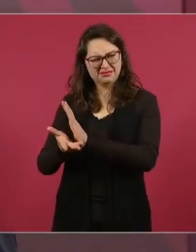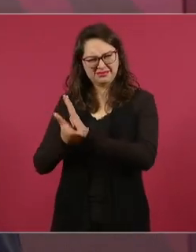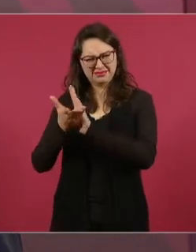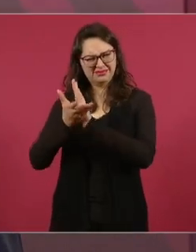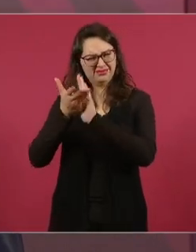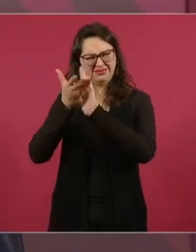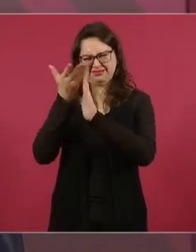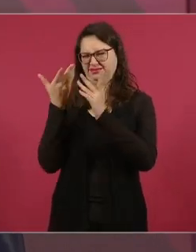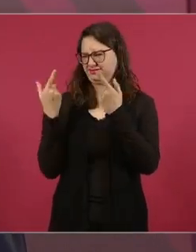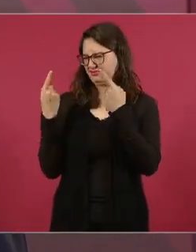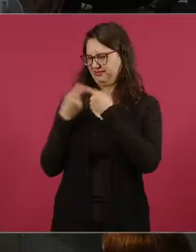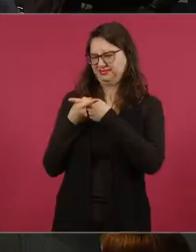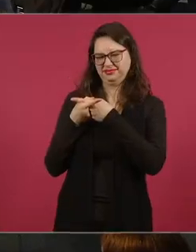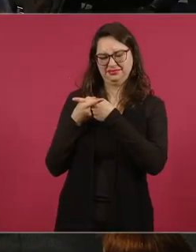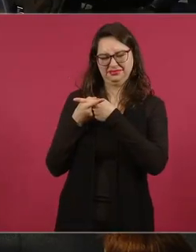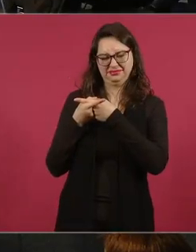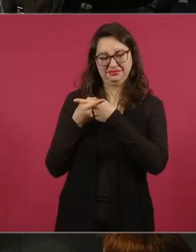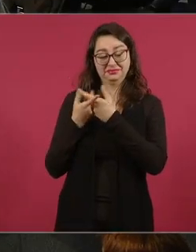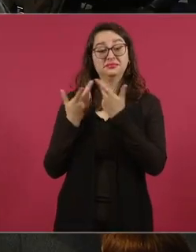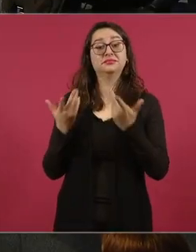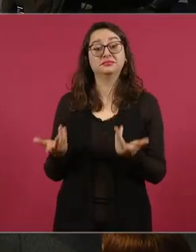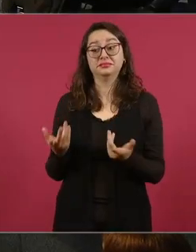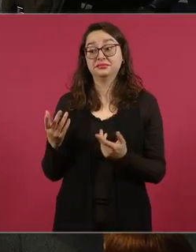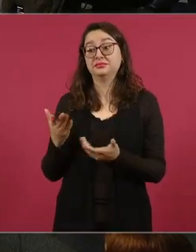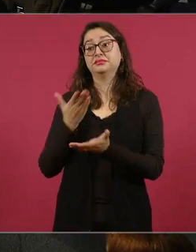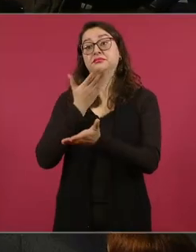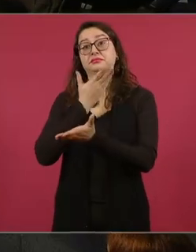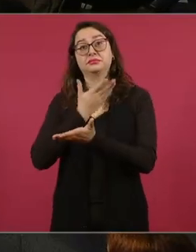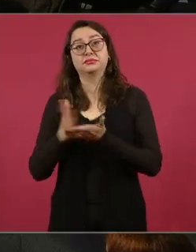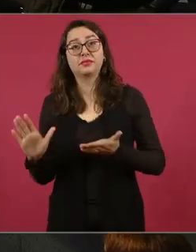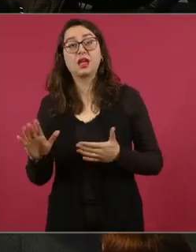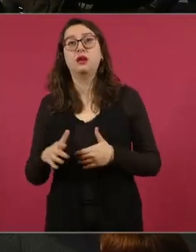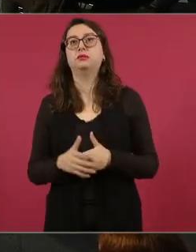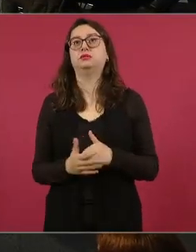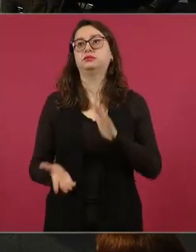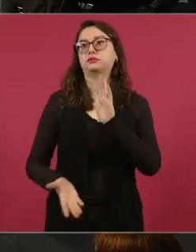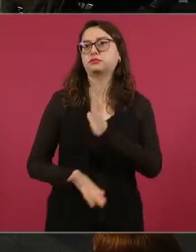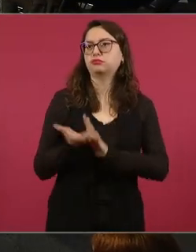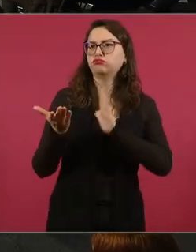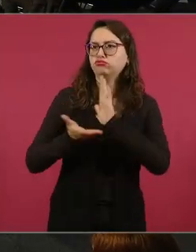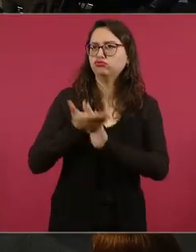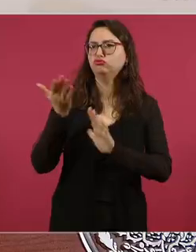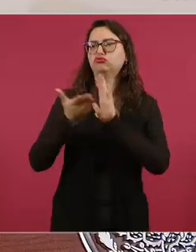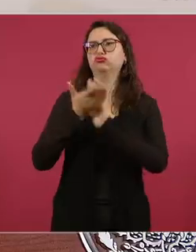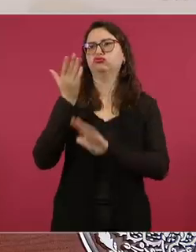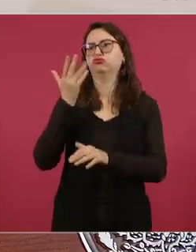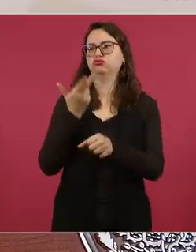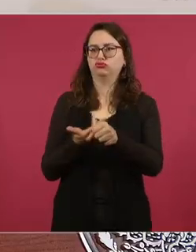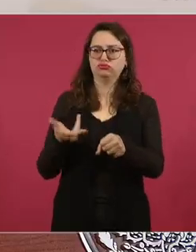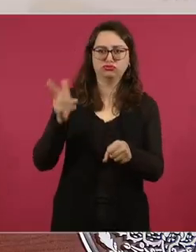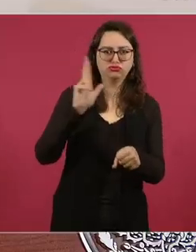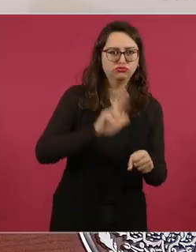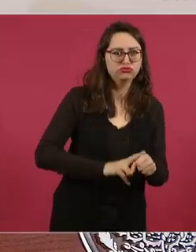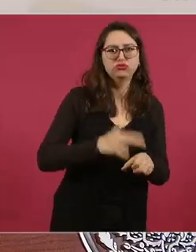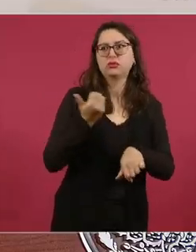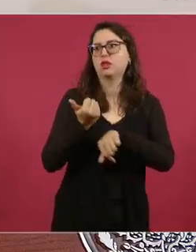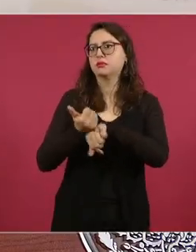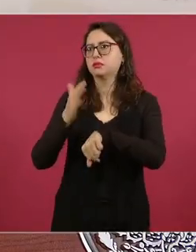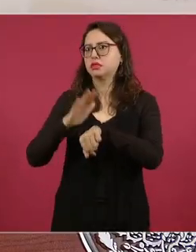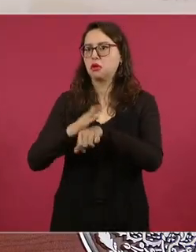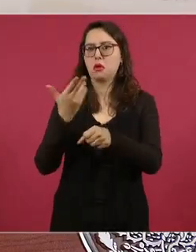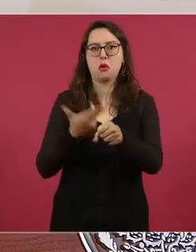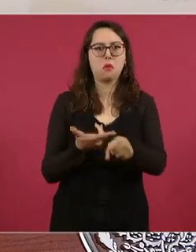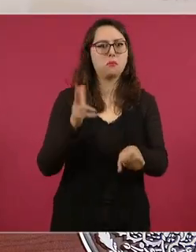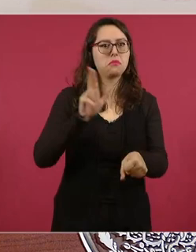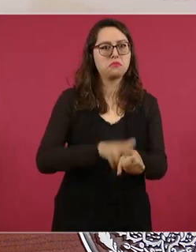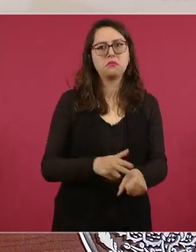contratos para la construcción, administración de hospitales, para la